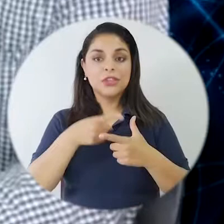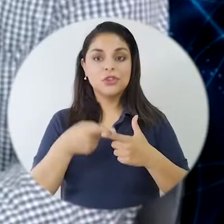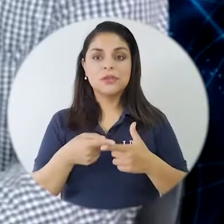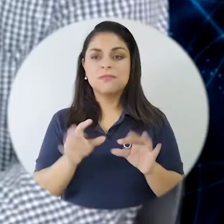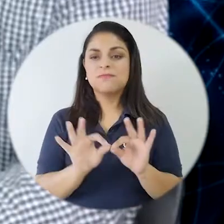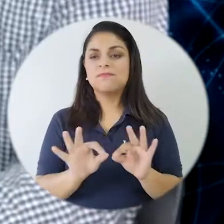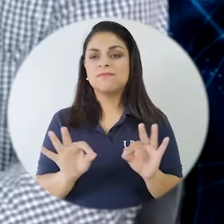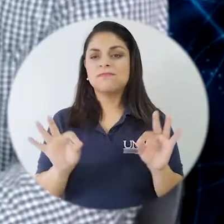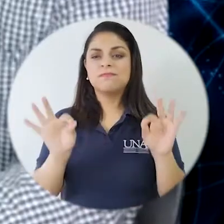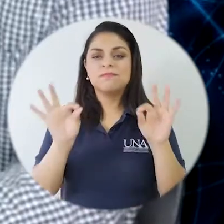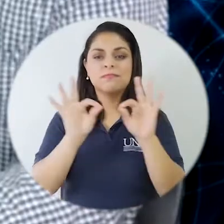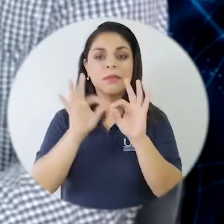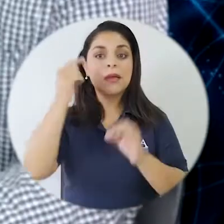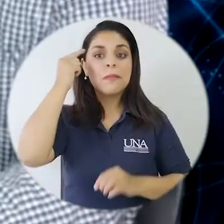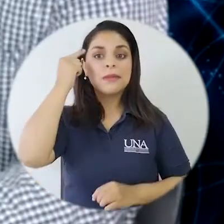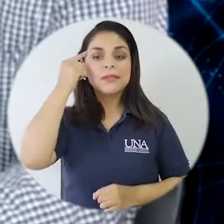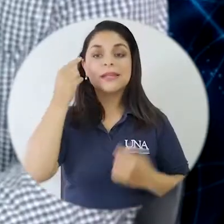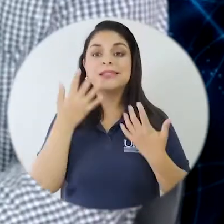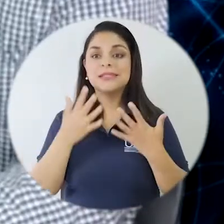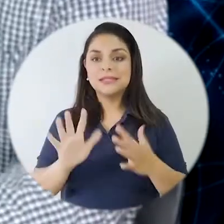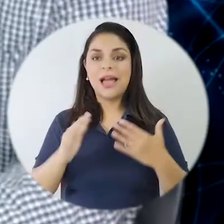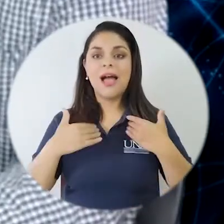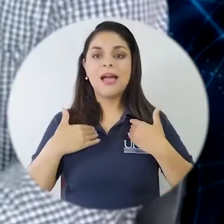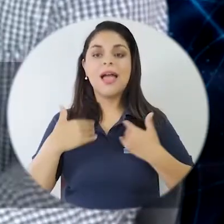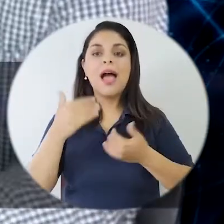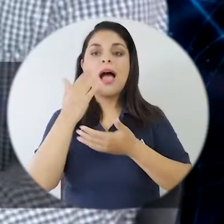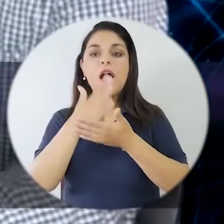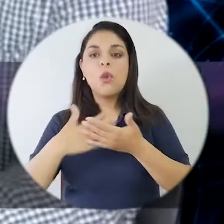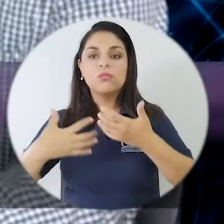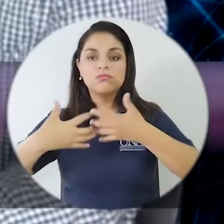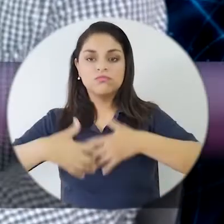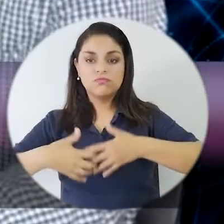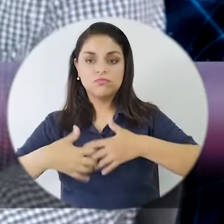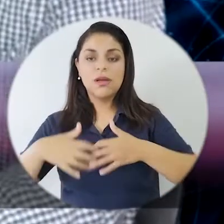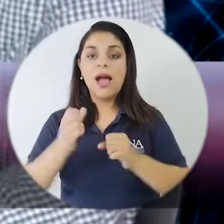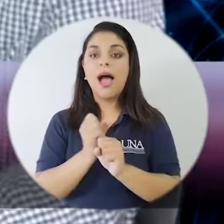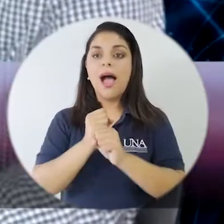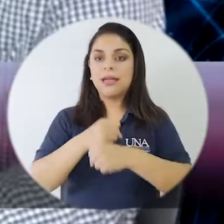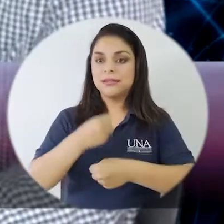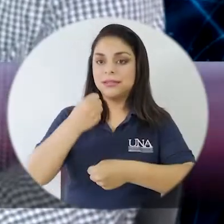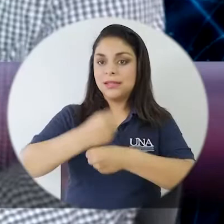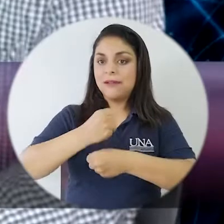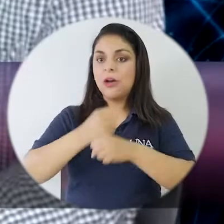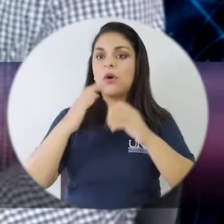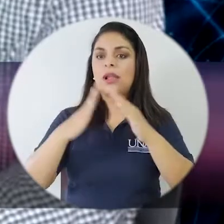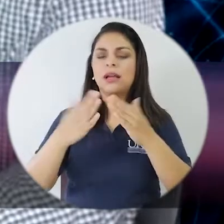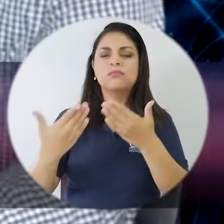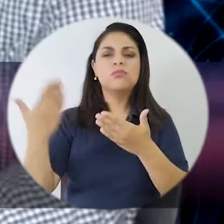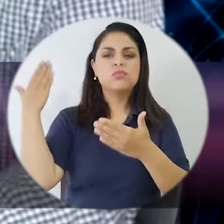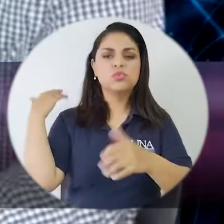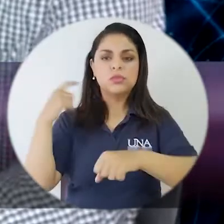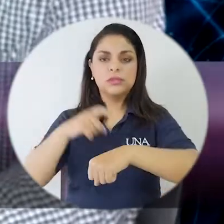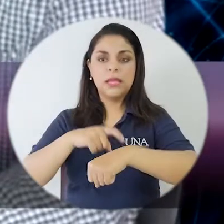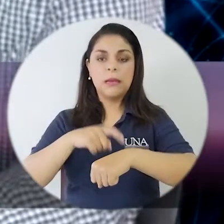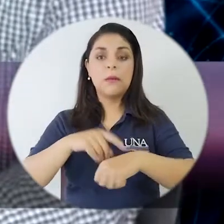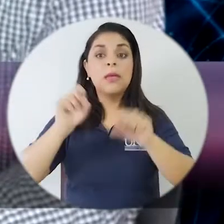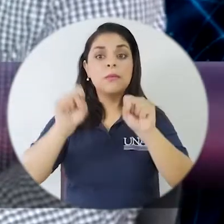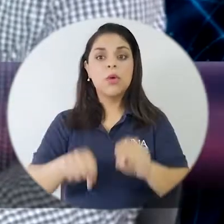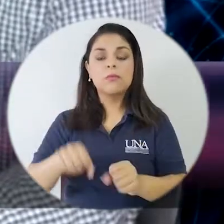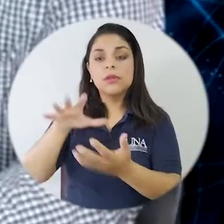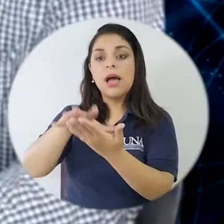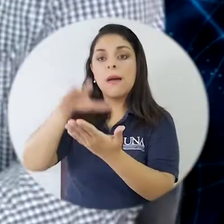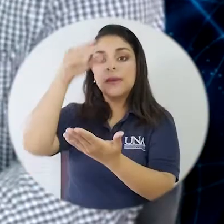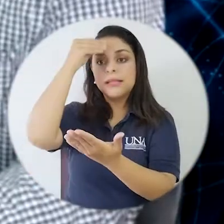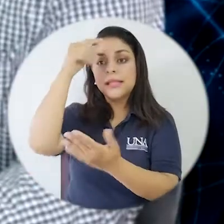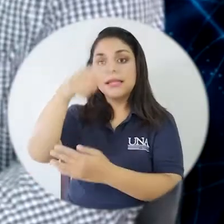Entonces es súper importante pensar que ya hay algunas industrias que hacen teletrabajo desde hace mucho tiempo y digamos que se